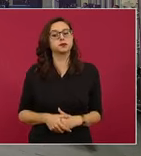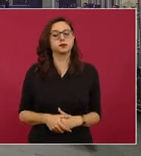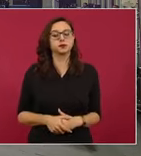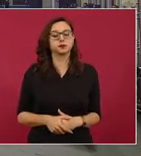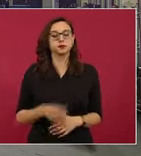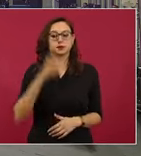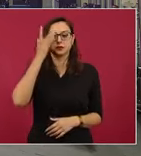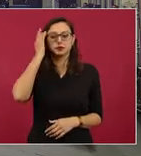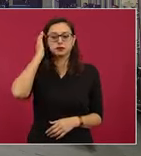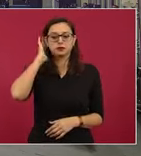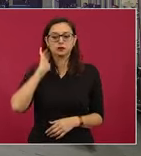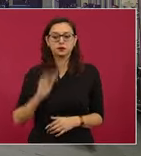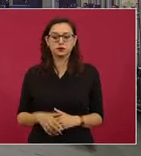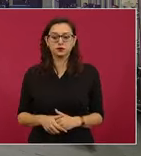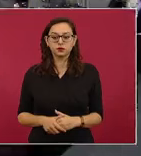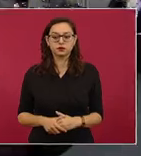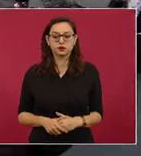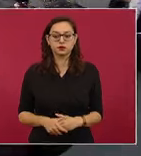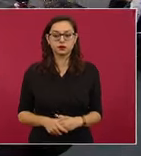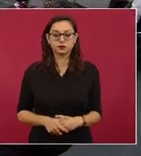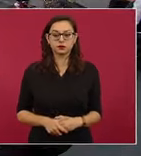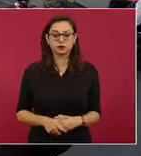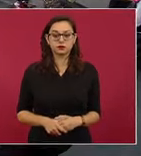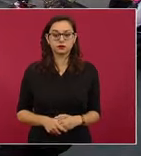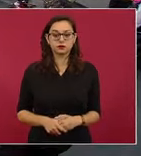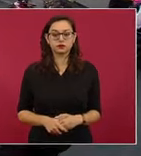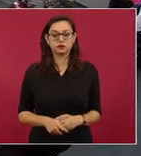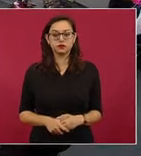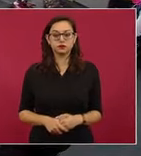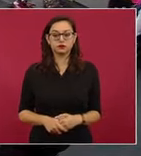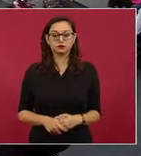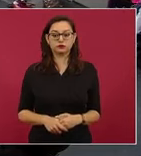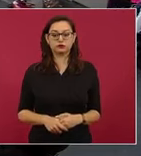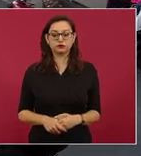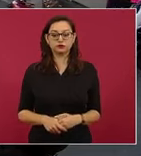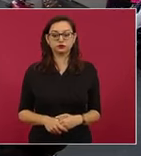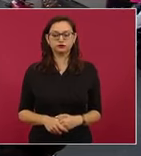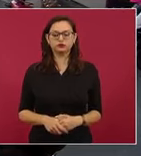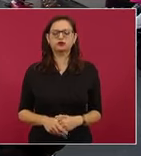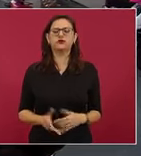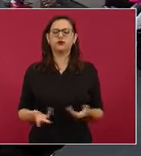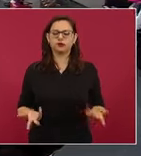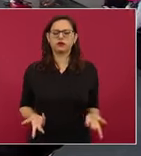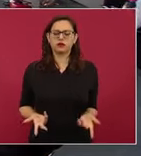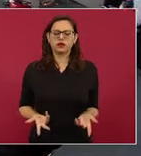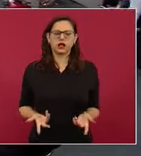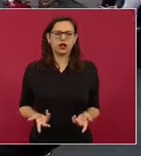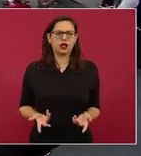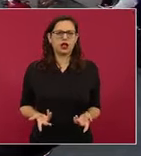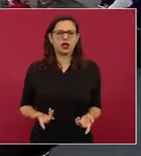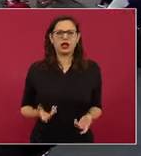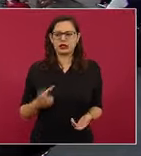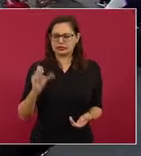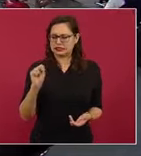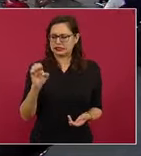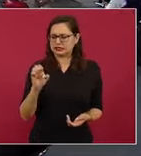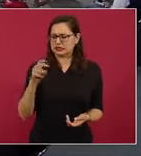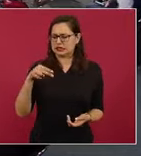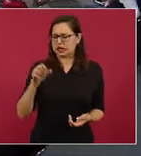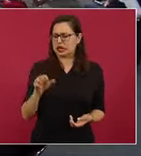Ya tenía bastante trabajado un estudio en la